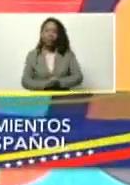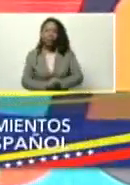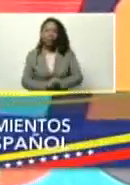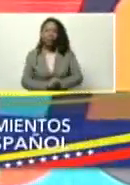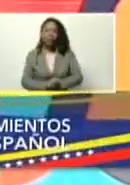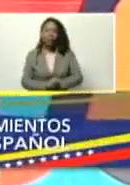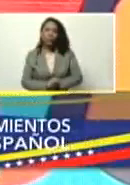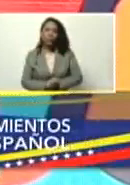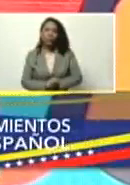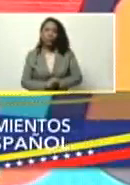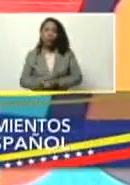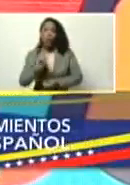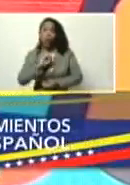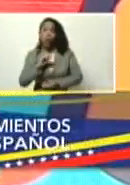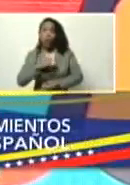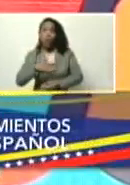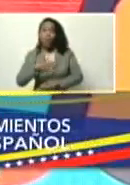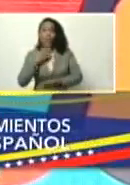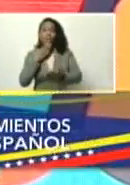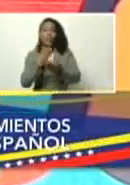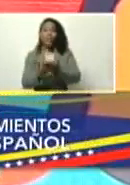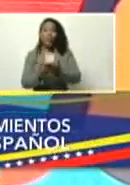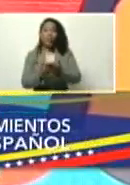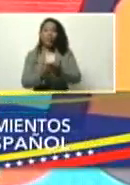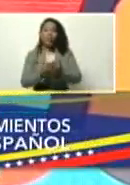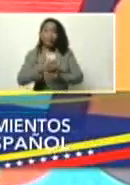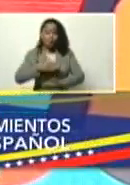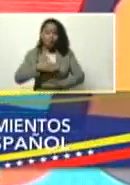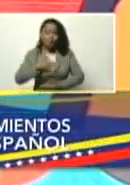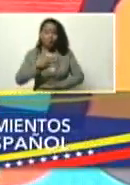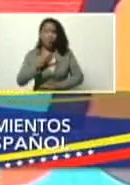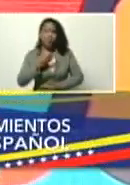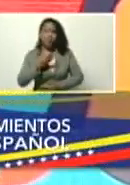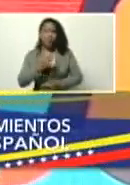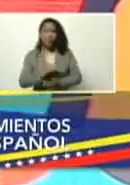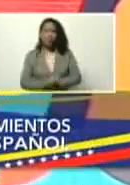No será mucho pedir si usted me pudiera